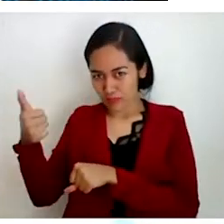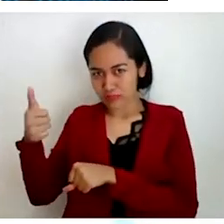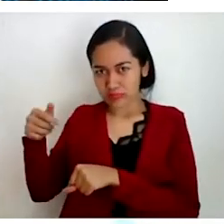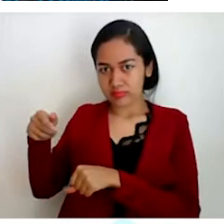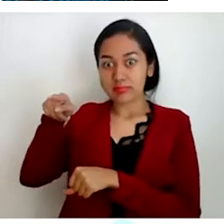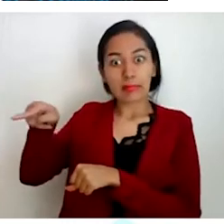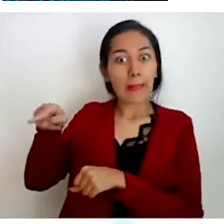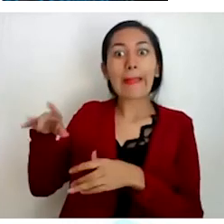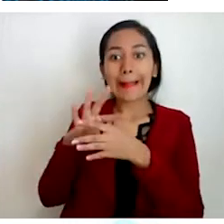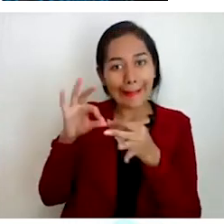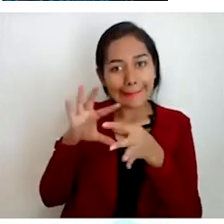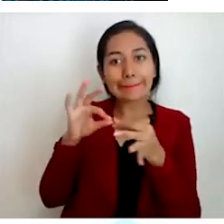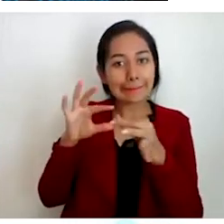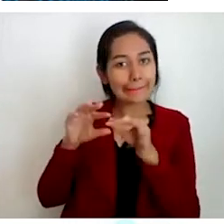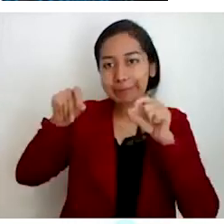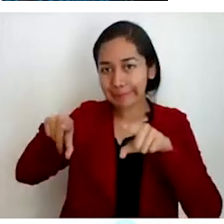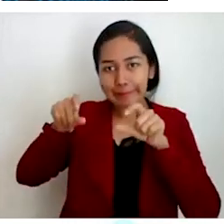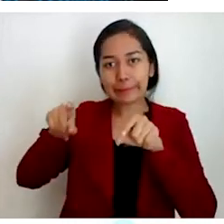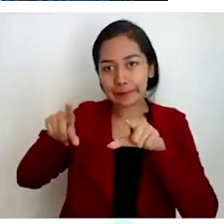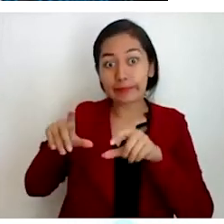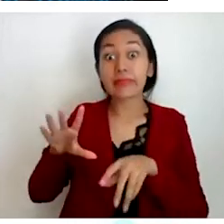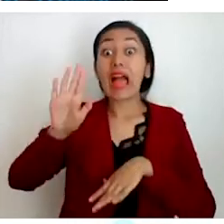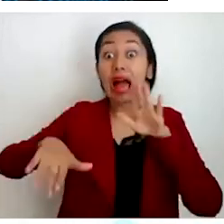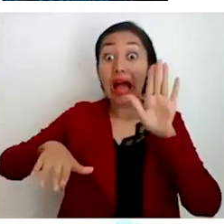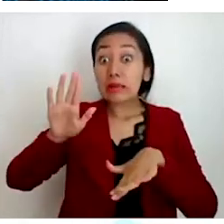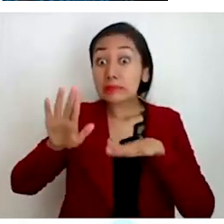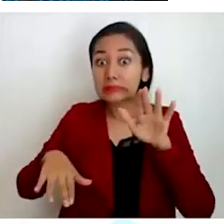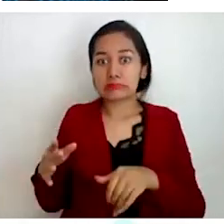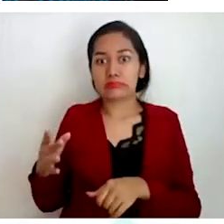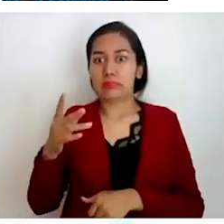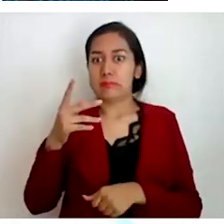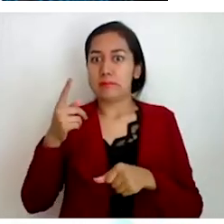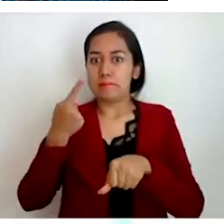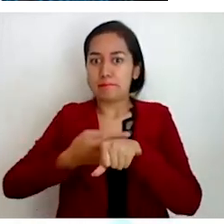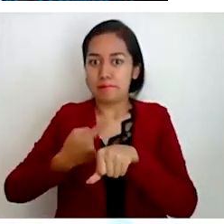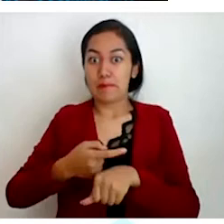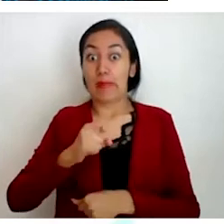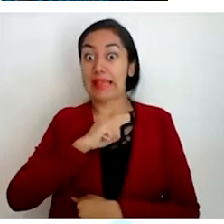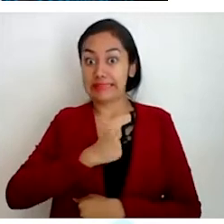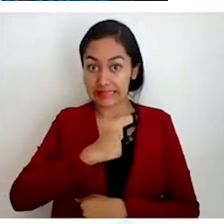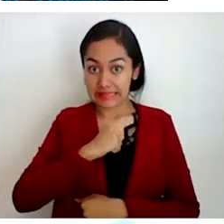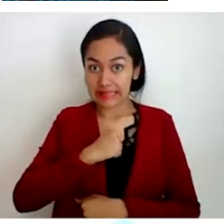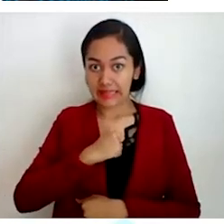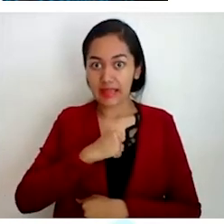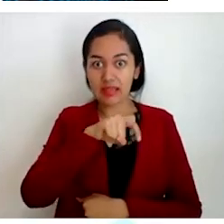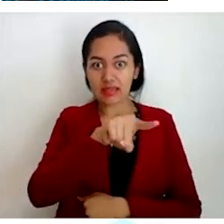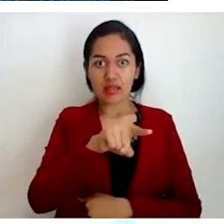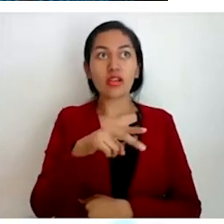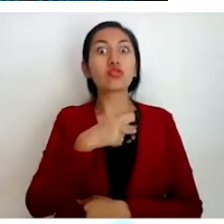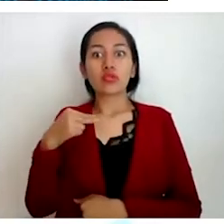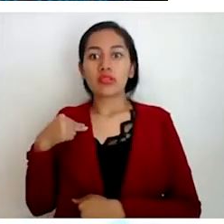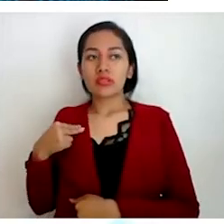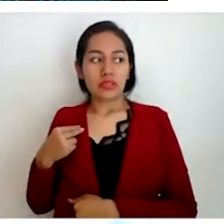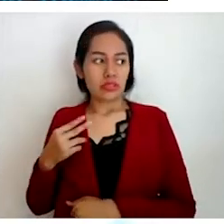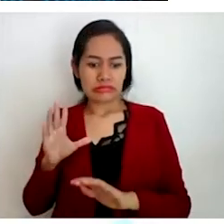es que somos muy malos con la gente que tiene el SIDA. Bueno, esa película marca, ¿no?, el inicio de esta pandemia